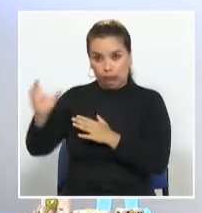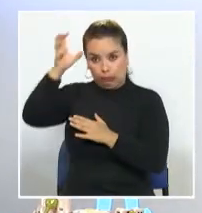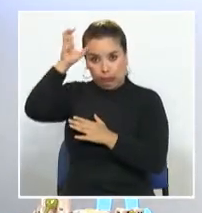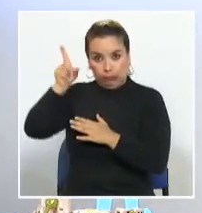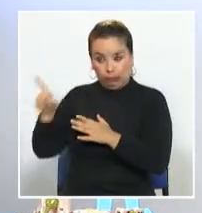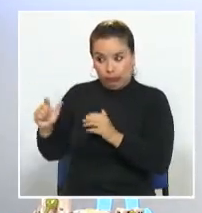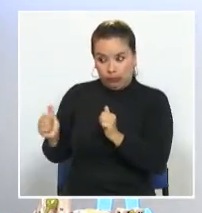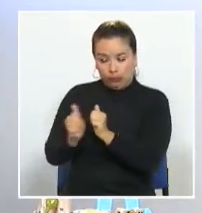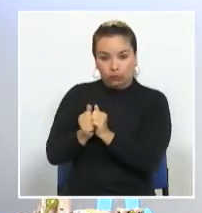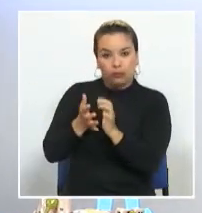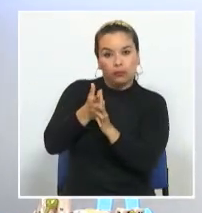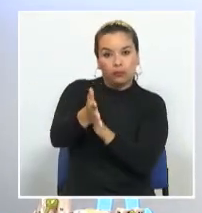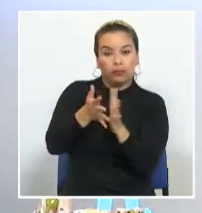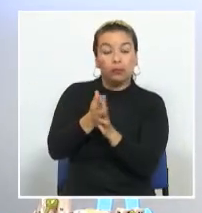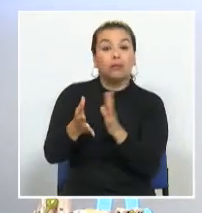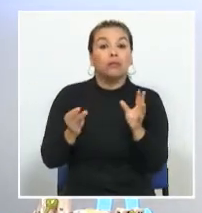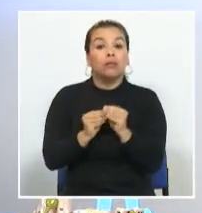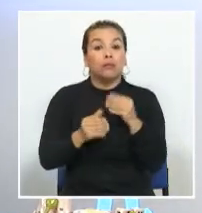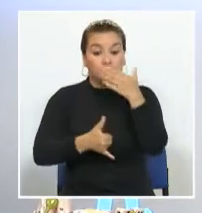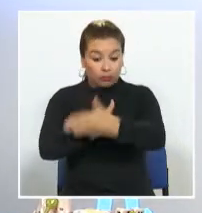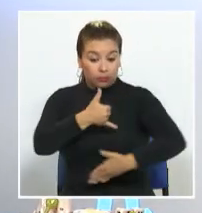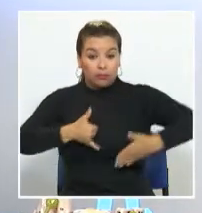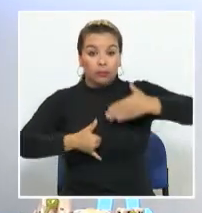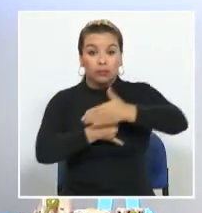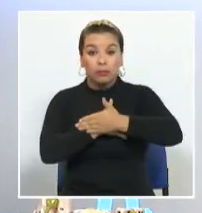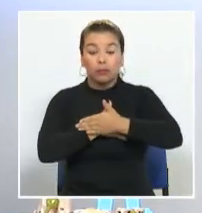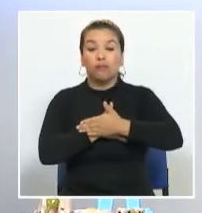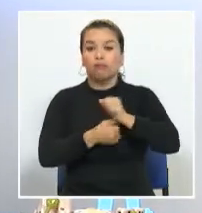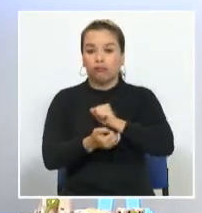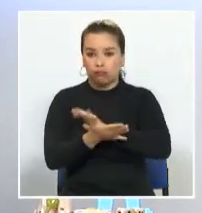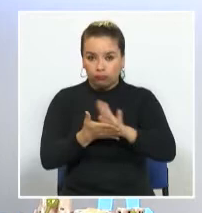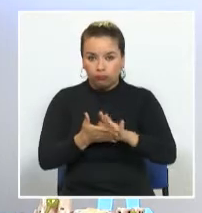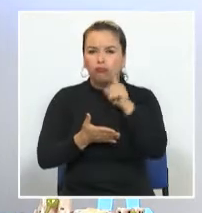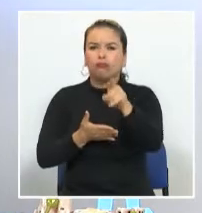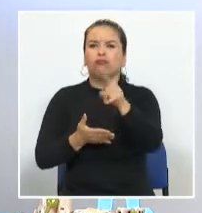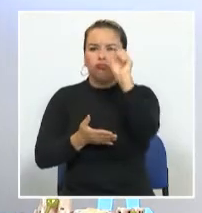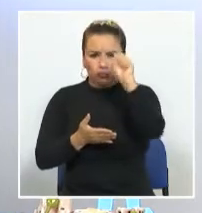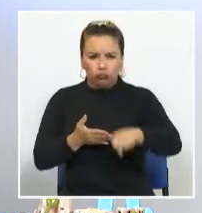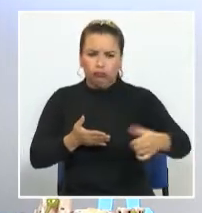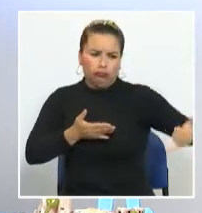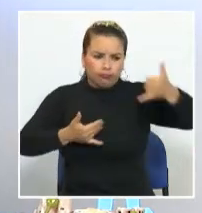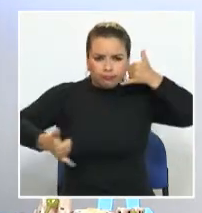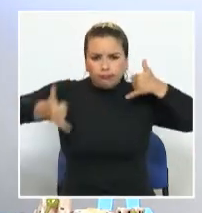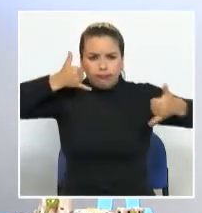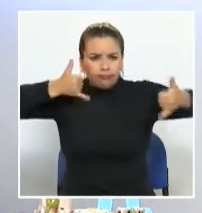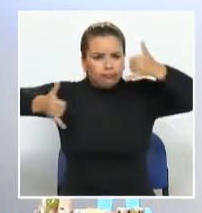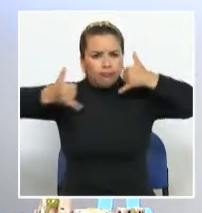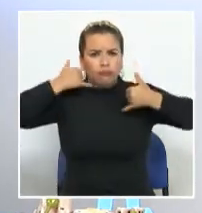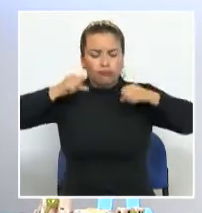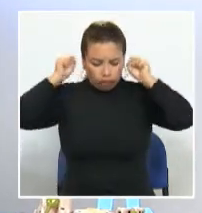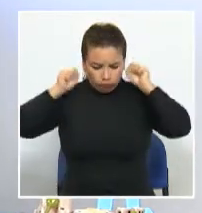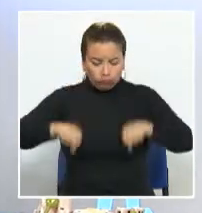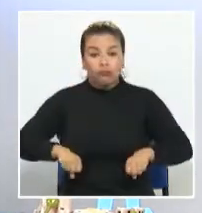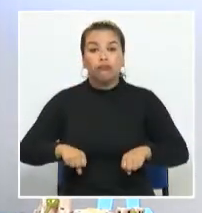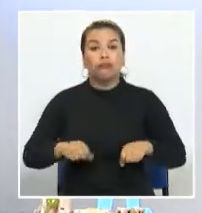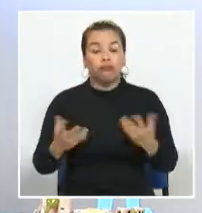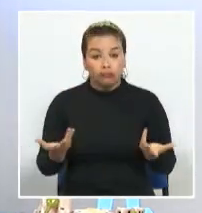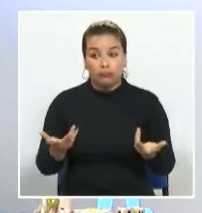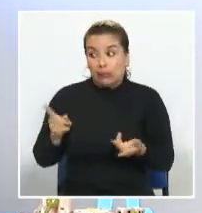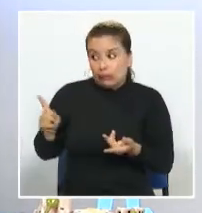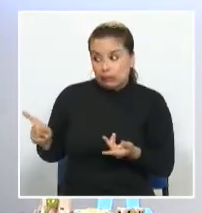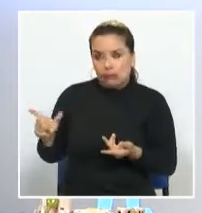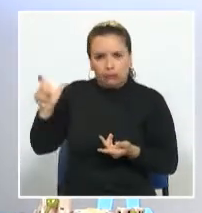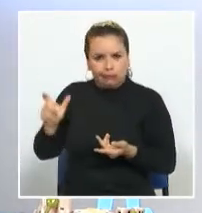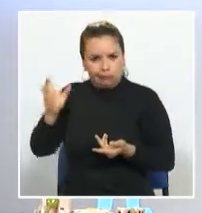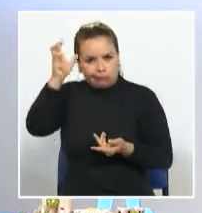acompañándonos. Vamos también a abrir nuestra línea telefónica gratuita para que ustedes hagan llamadas en vivo y aprovechemos que tenemos aquí